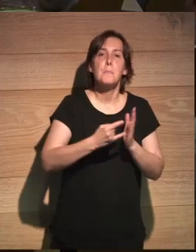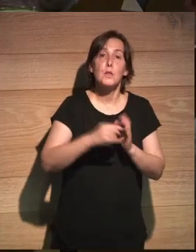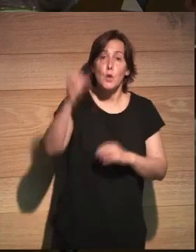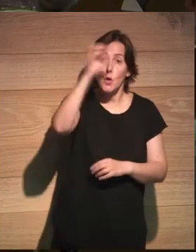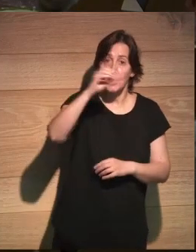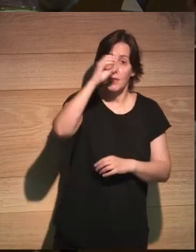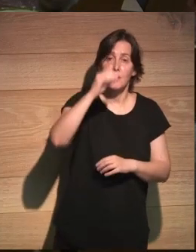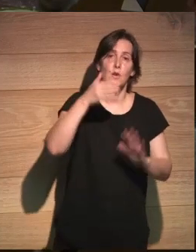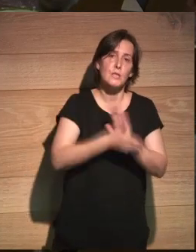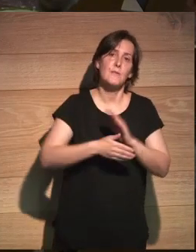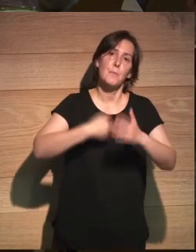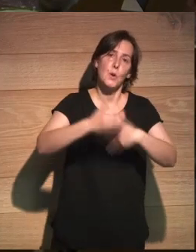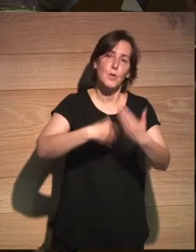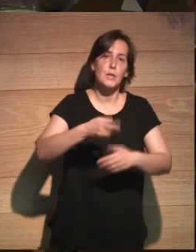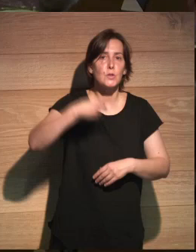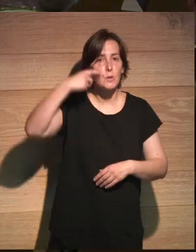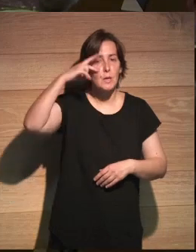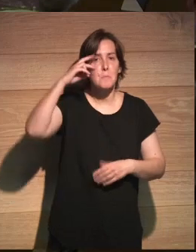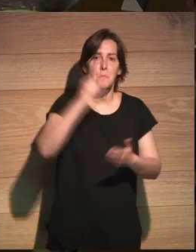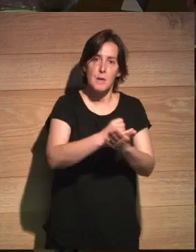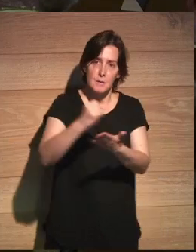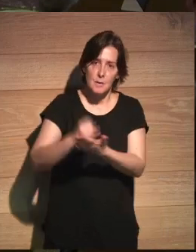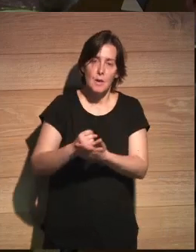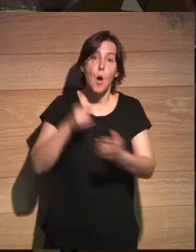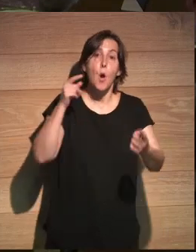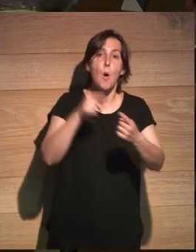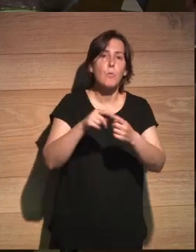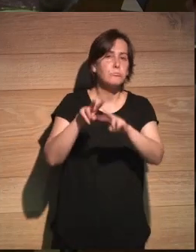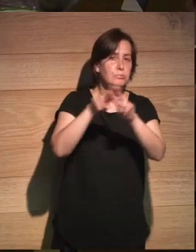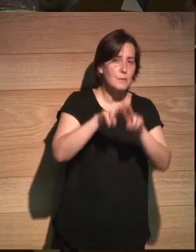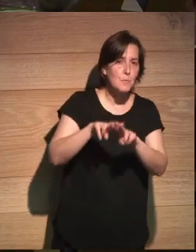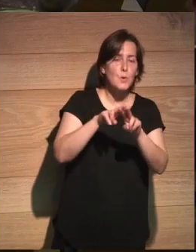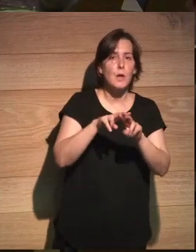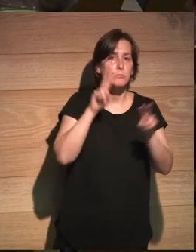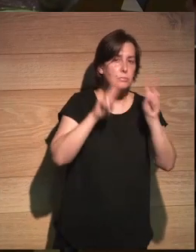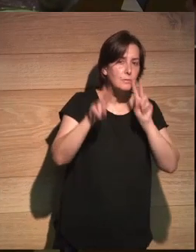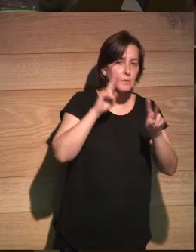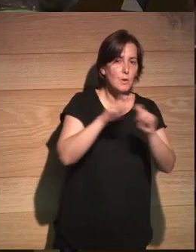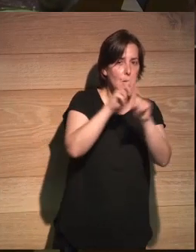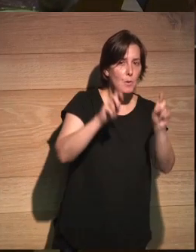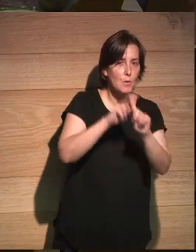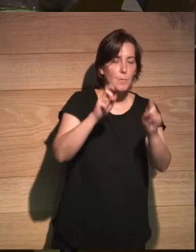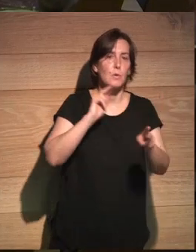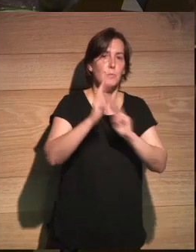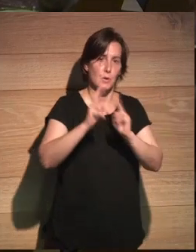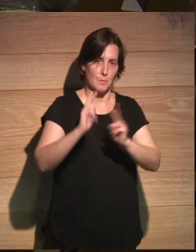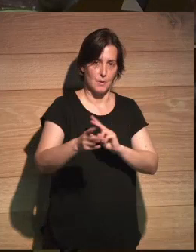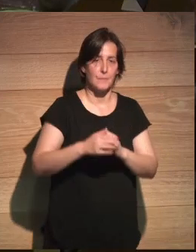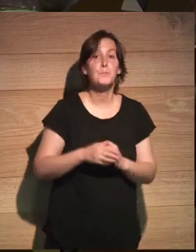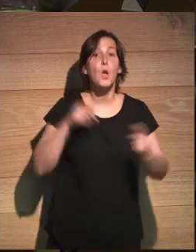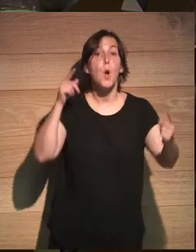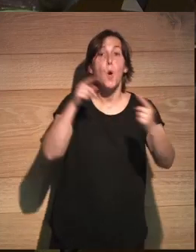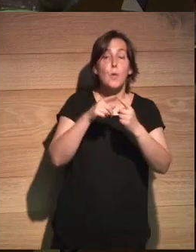científico es un proceso de experimentación que se utiliza para explorar observaciones y responder preguntas. El